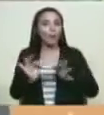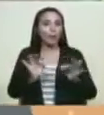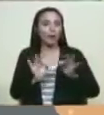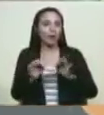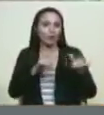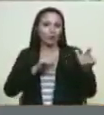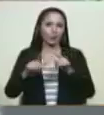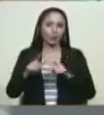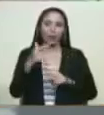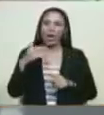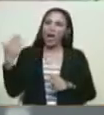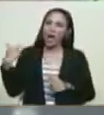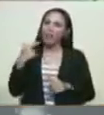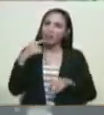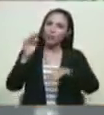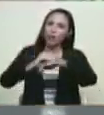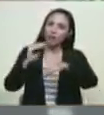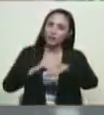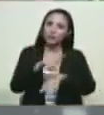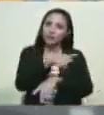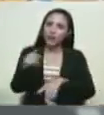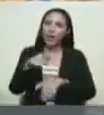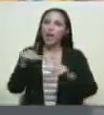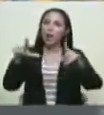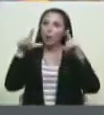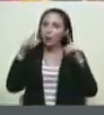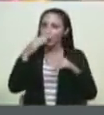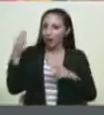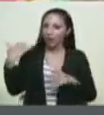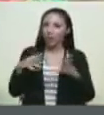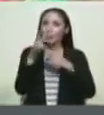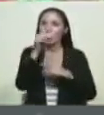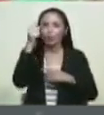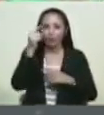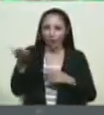lo dije en La Guaira, lo dije hace dos días.